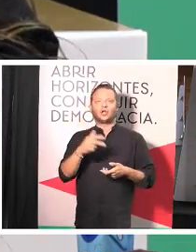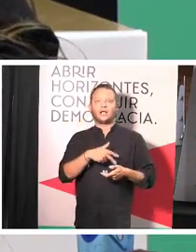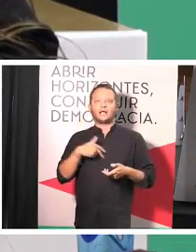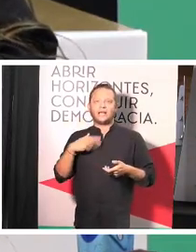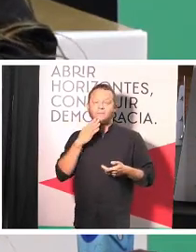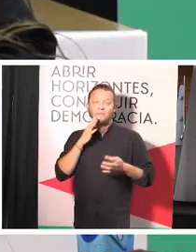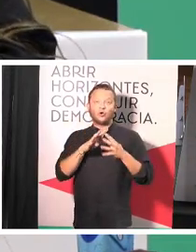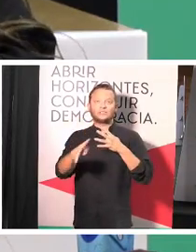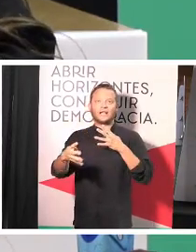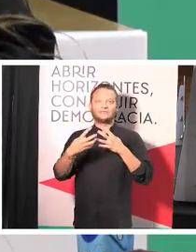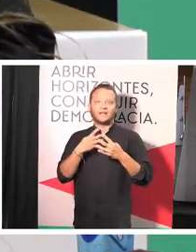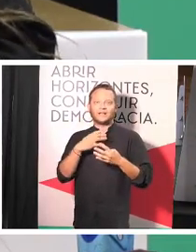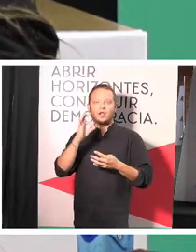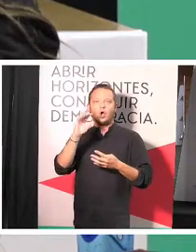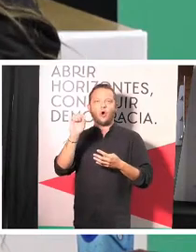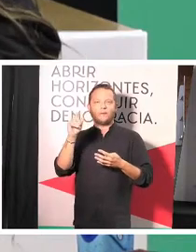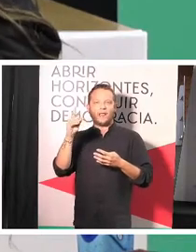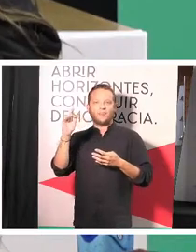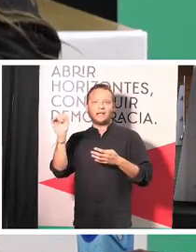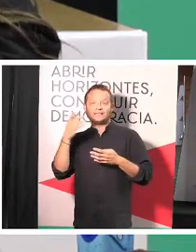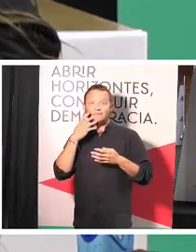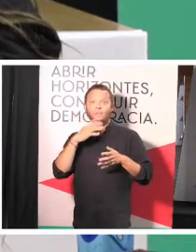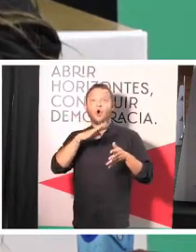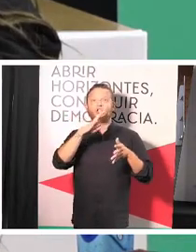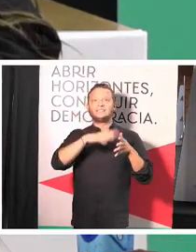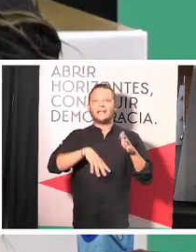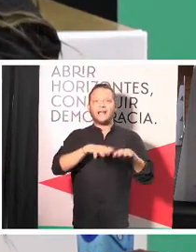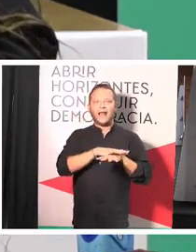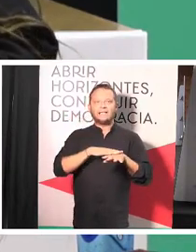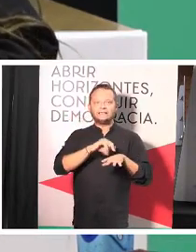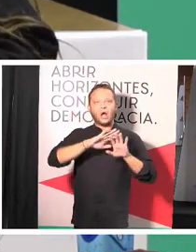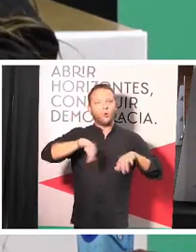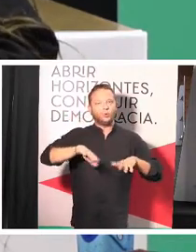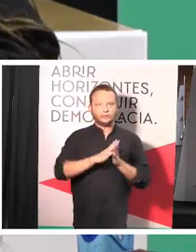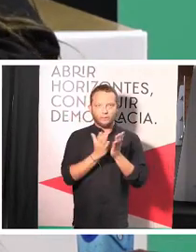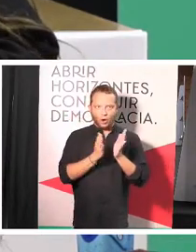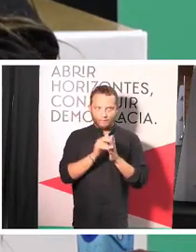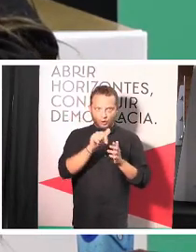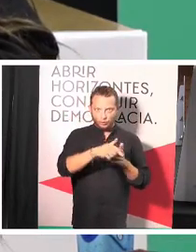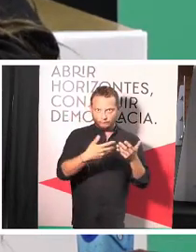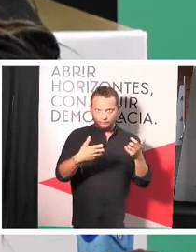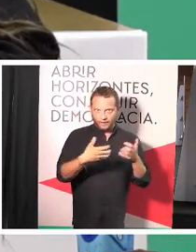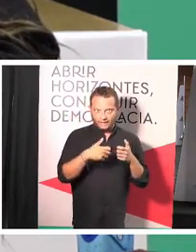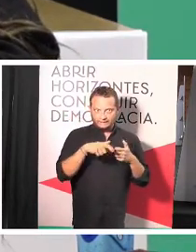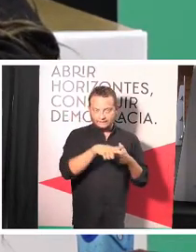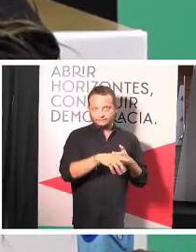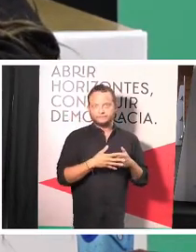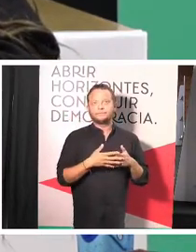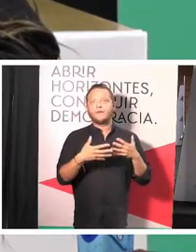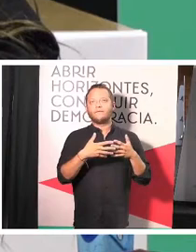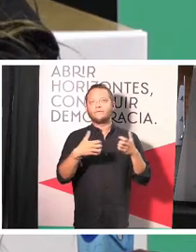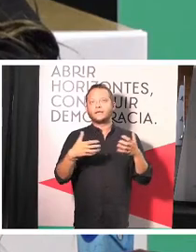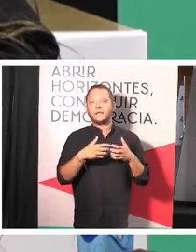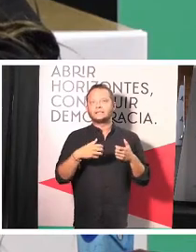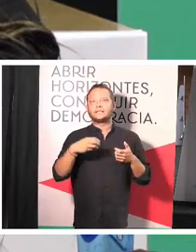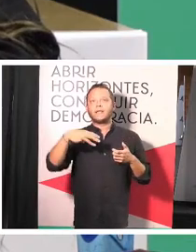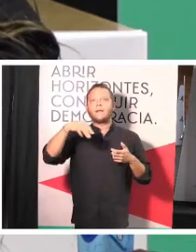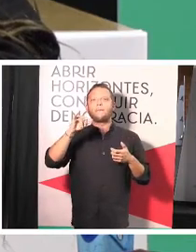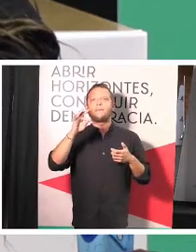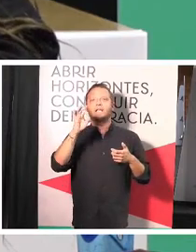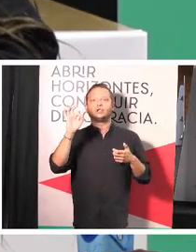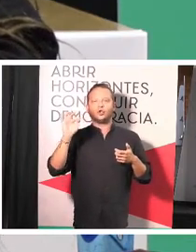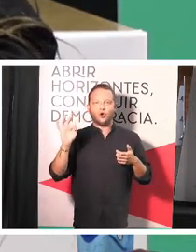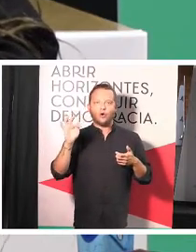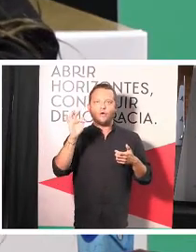de Transparencia y Open Data de la Generalitat en su último libro, y esta última frase es una cita de Milton Friedman,